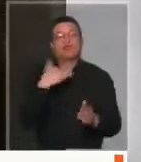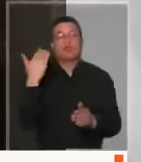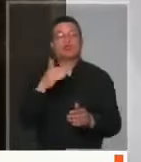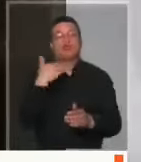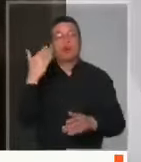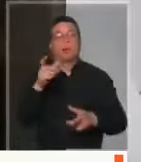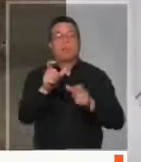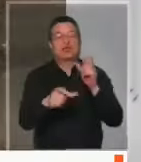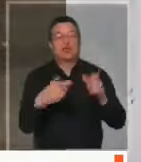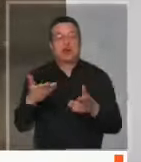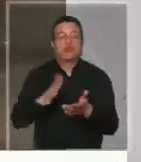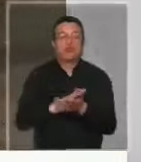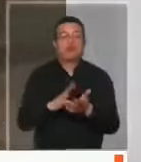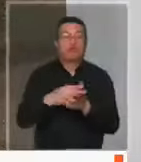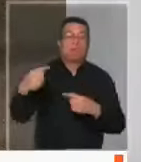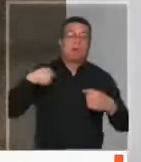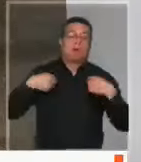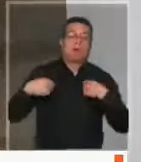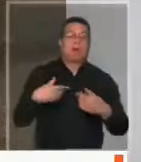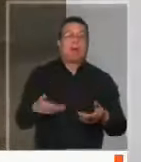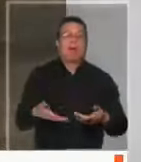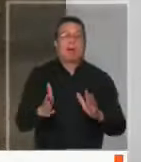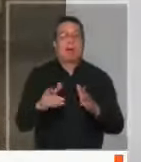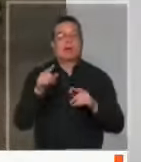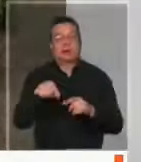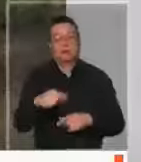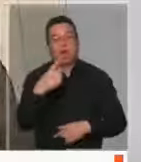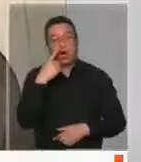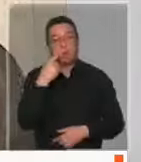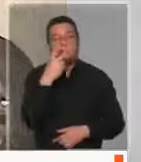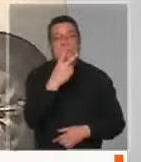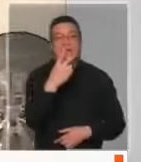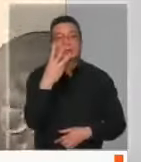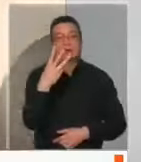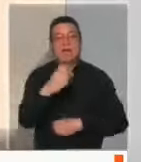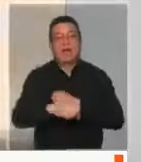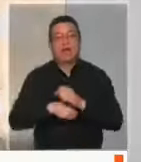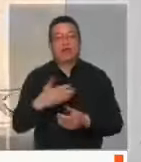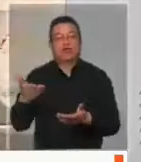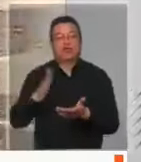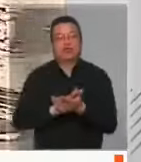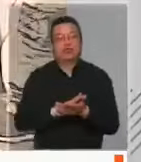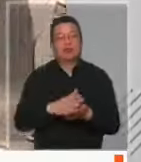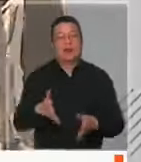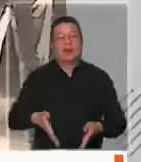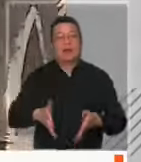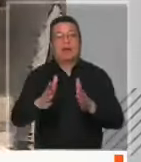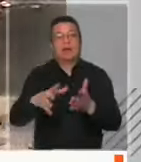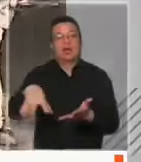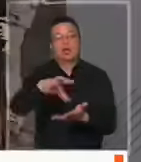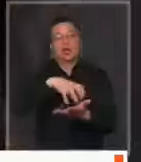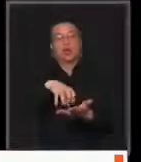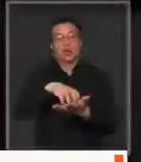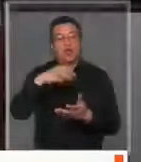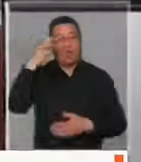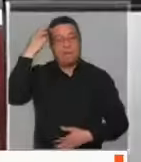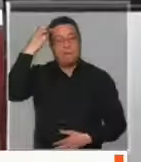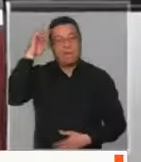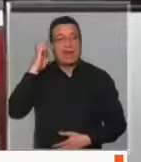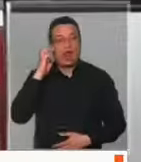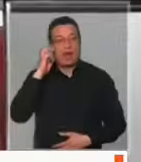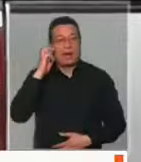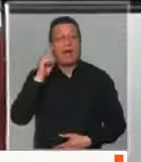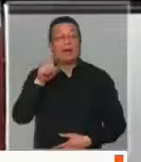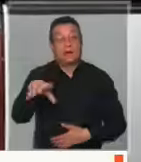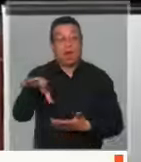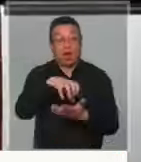baleadas y asesinadas en la calle, este nuevo hombre de 23 años que muere ahí en la vía pública en la comuna de Peñalolén. Y como esta